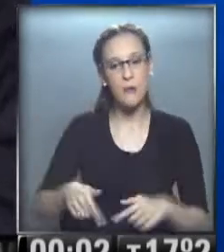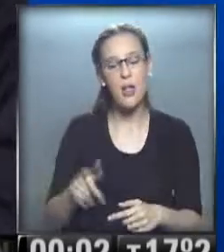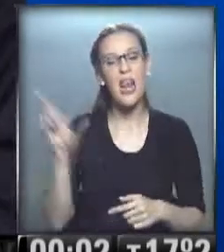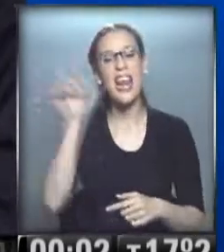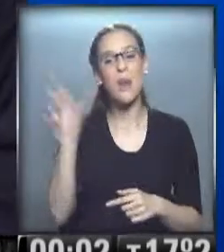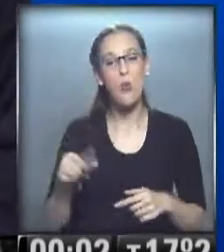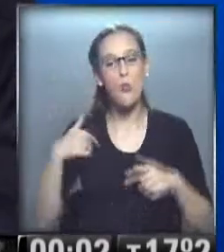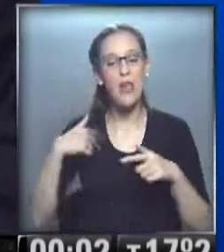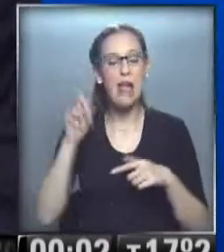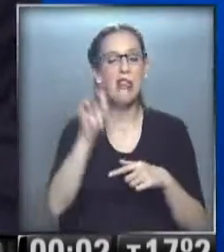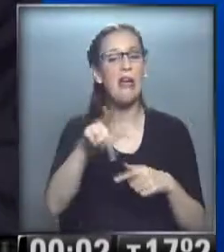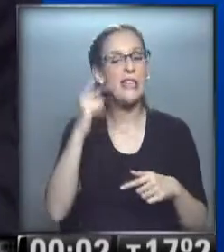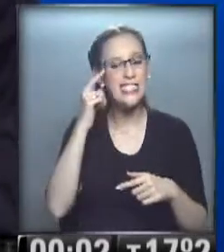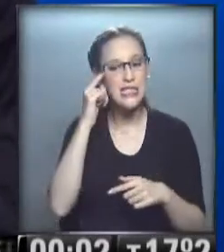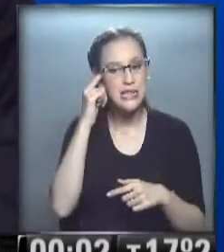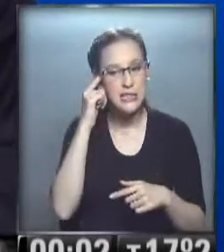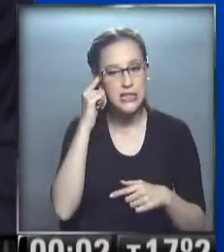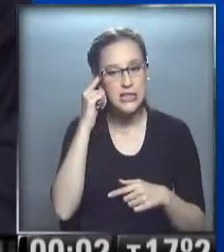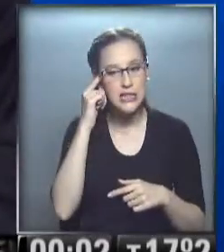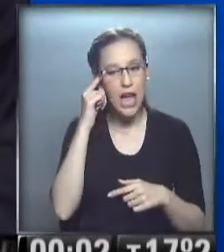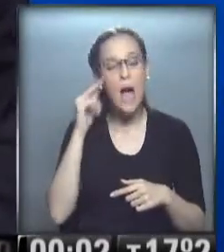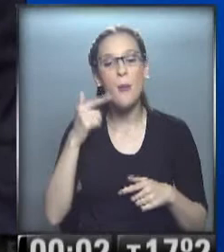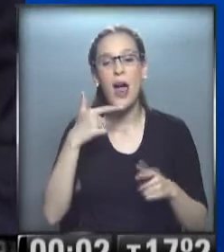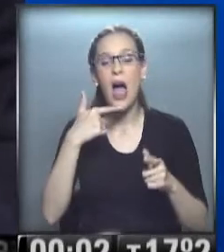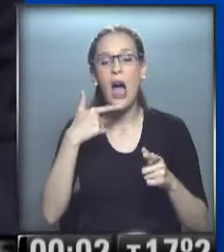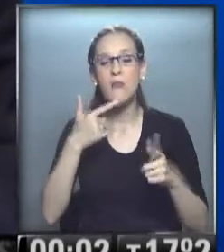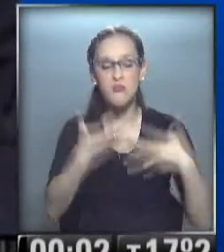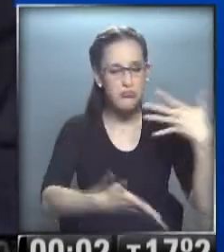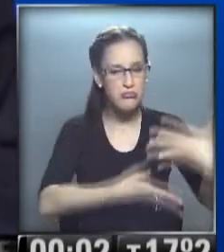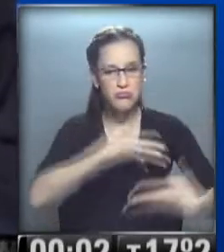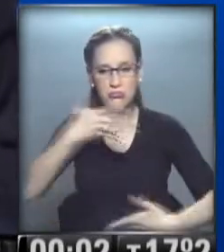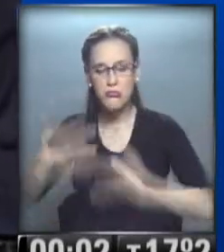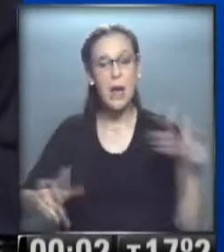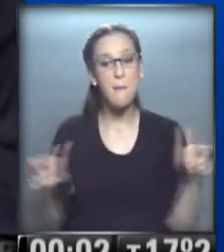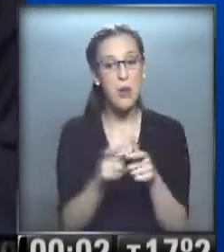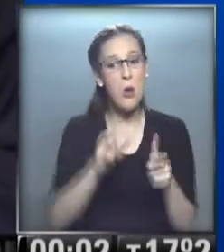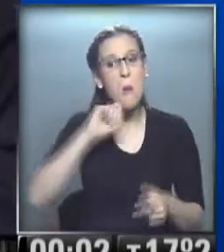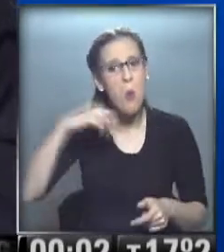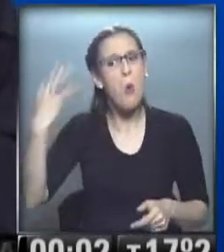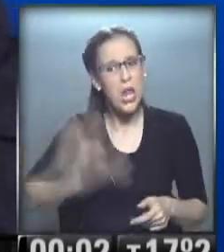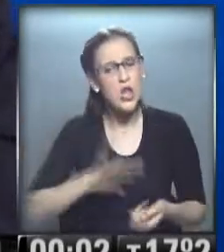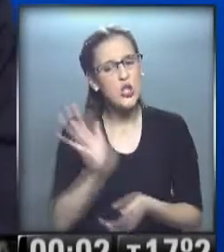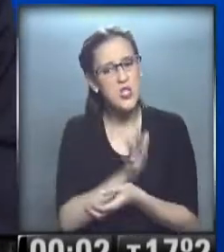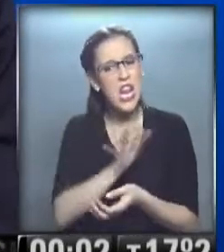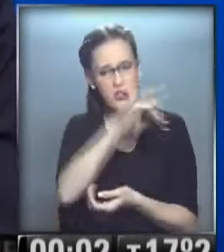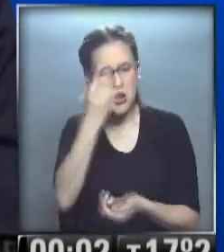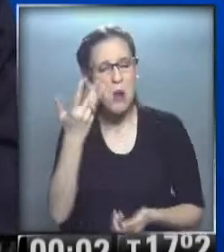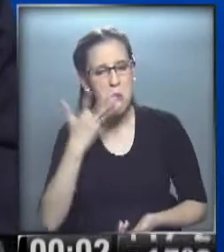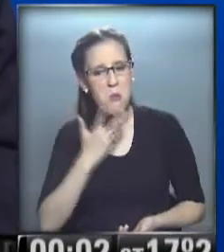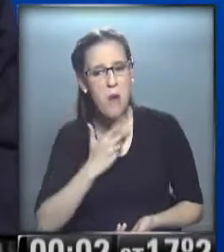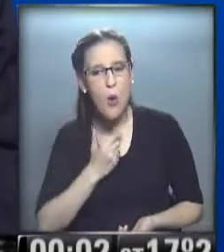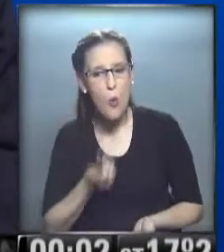Popular China para hacer un intercambio de películas. Una gran noticia para el cine nacional, quizás nos